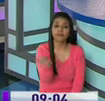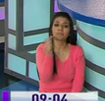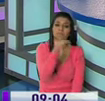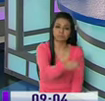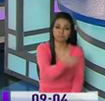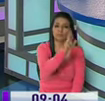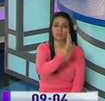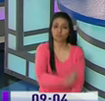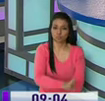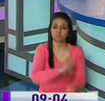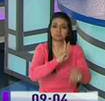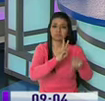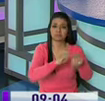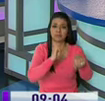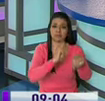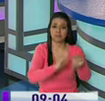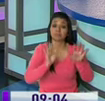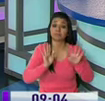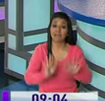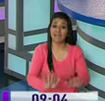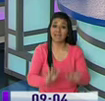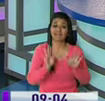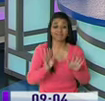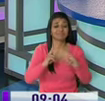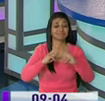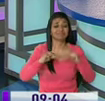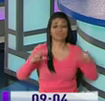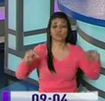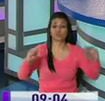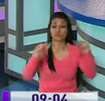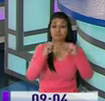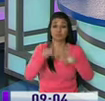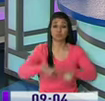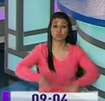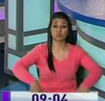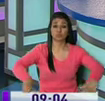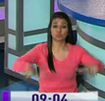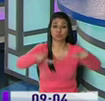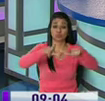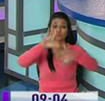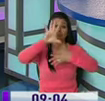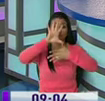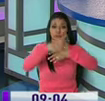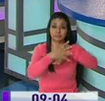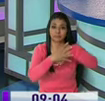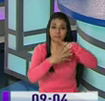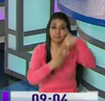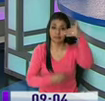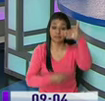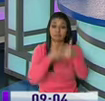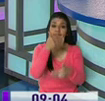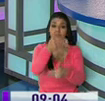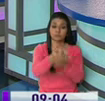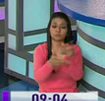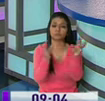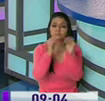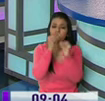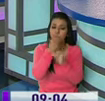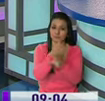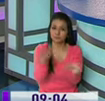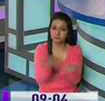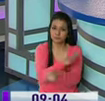al sur de la Florida. Así están las catástrofes en esta zona de Latinoamérica. Más adelante les tendremos un reporte